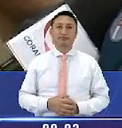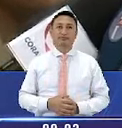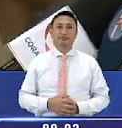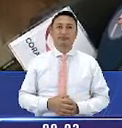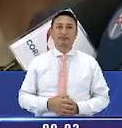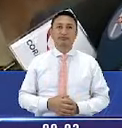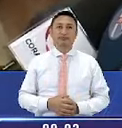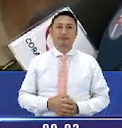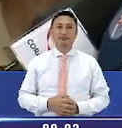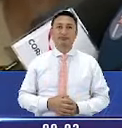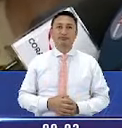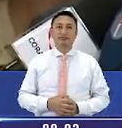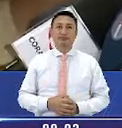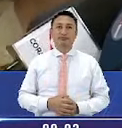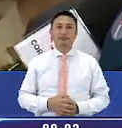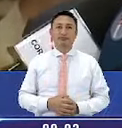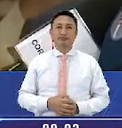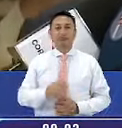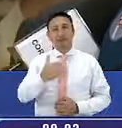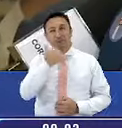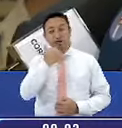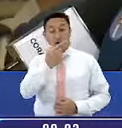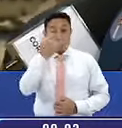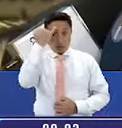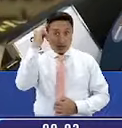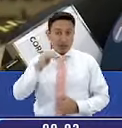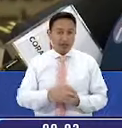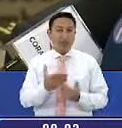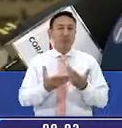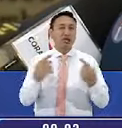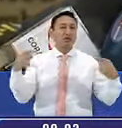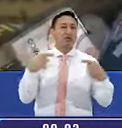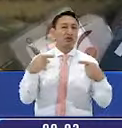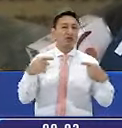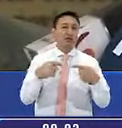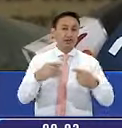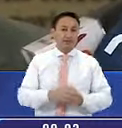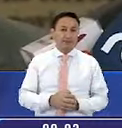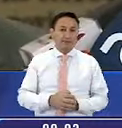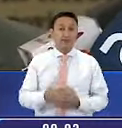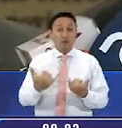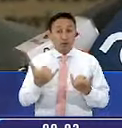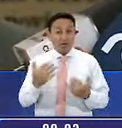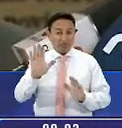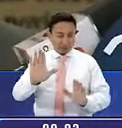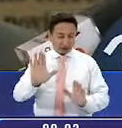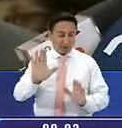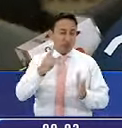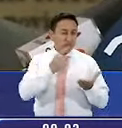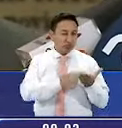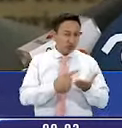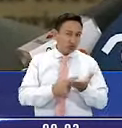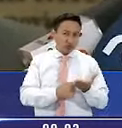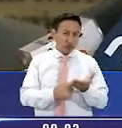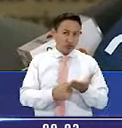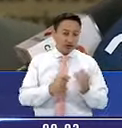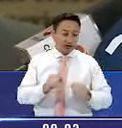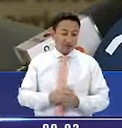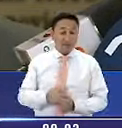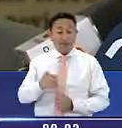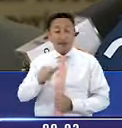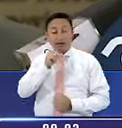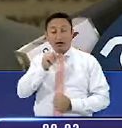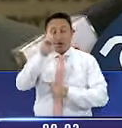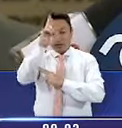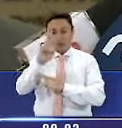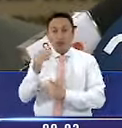evidentemente, con alguna intención de generar algún tipo de altercado. Estamos estudiando para ver si existe una violación